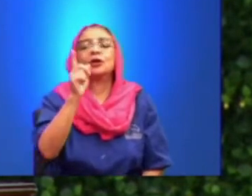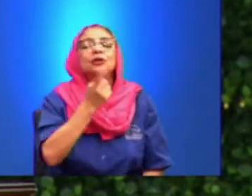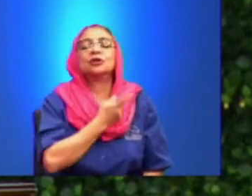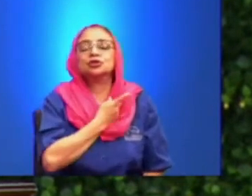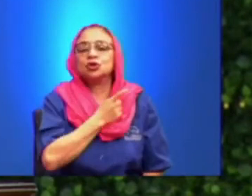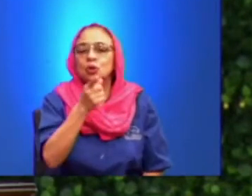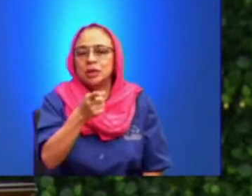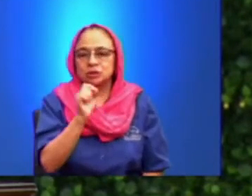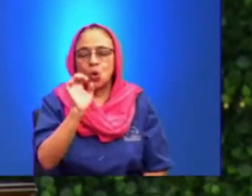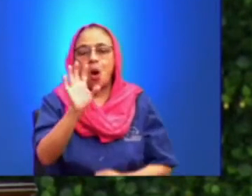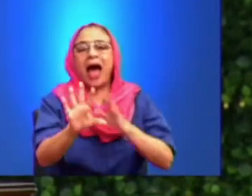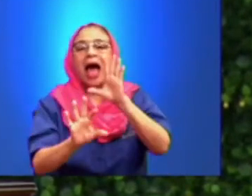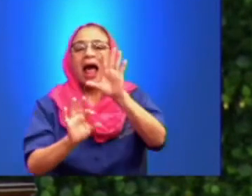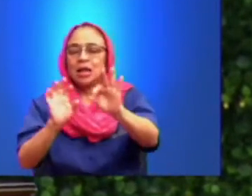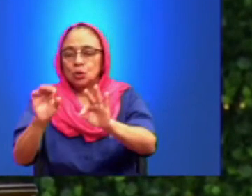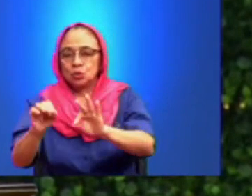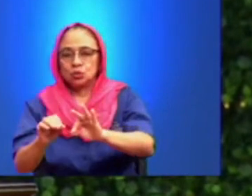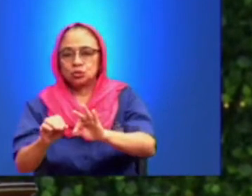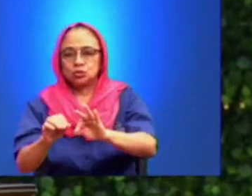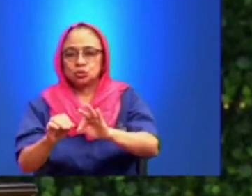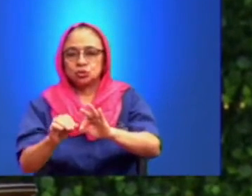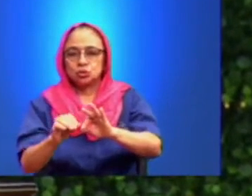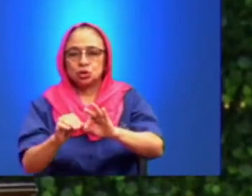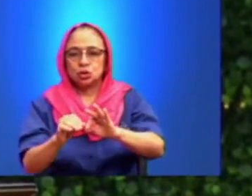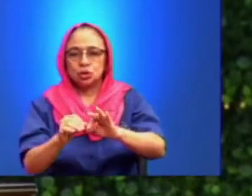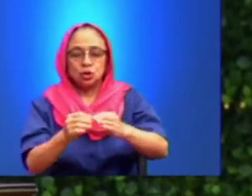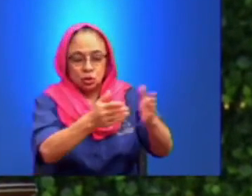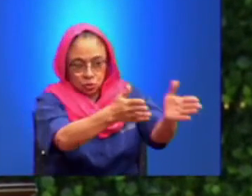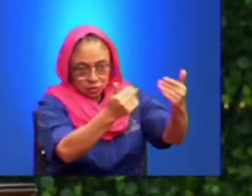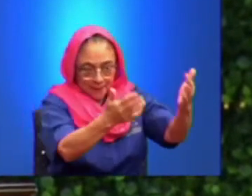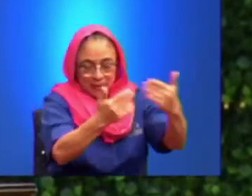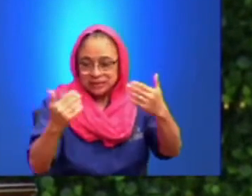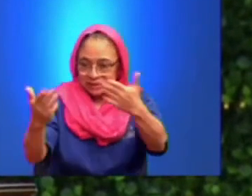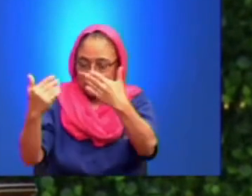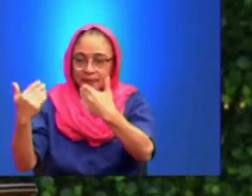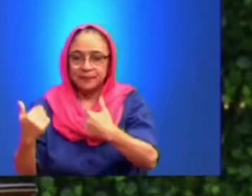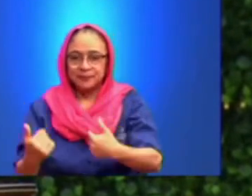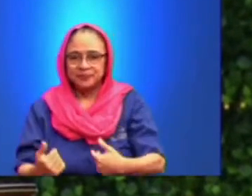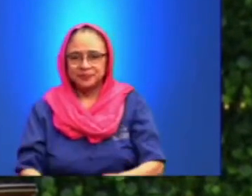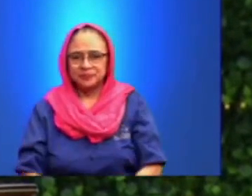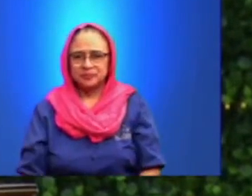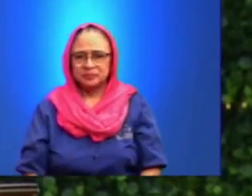algunos de nosotros nos fuiste de amar algo de bar